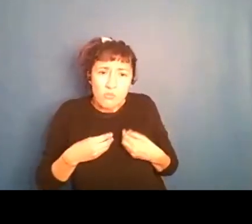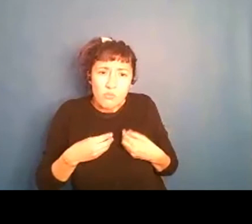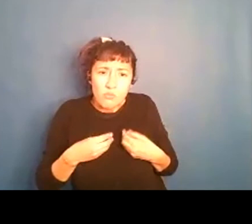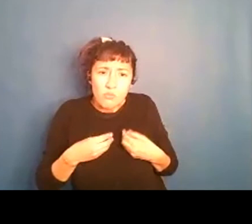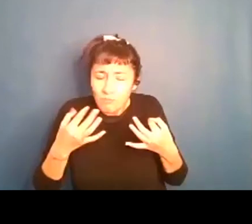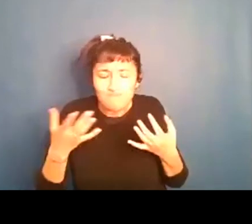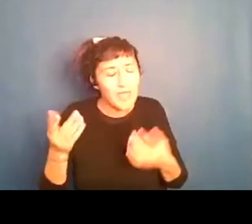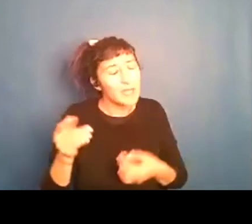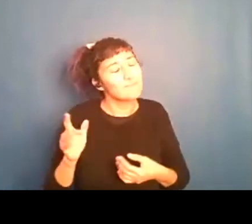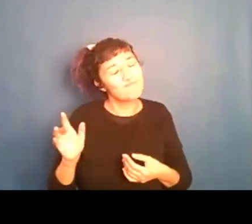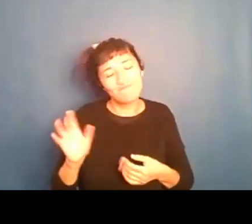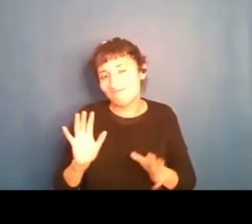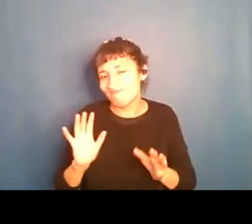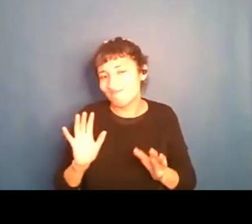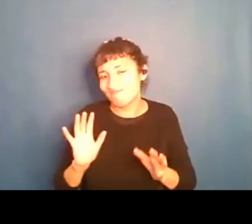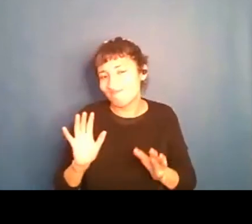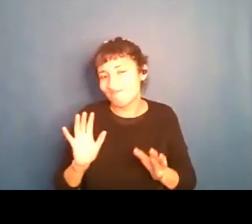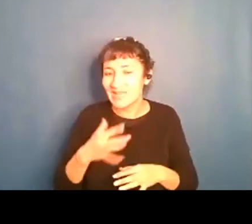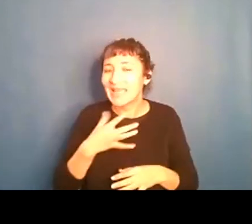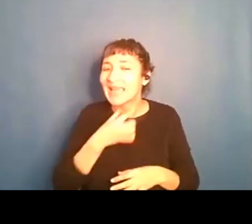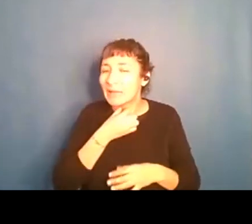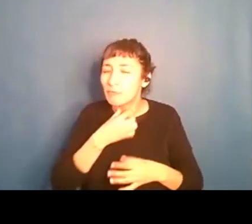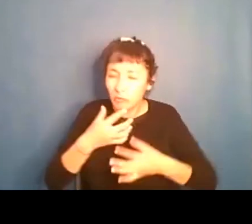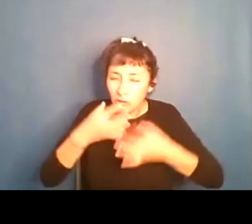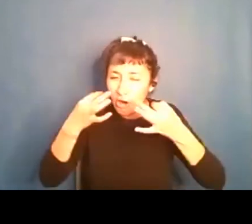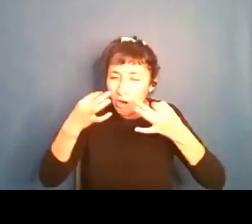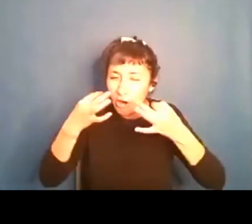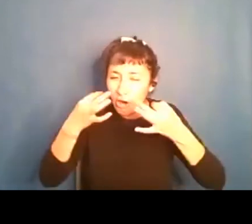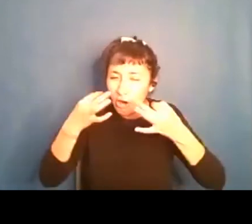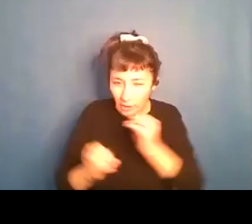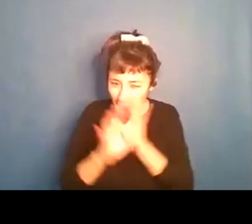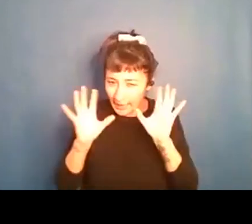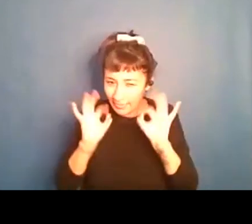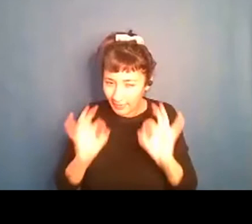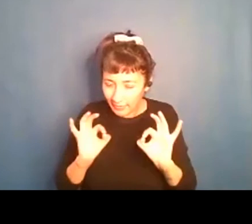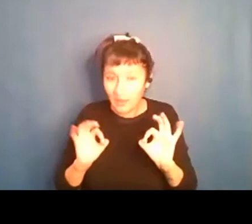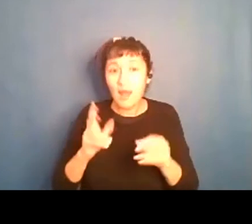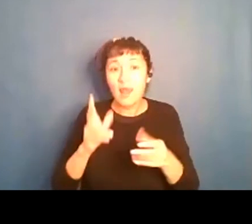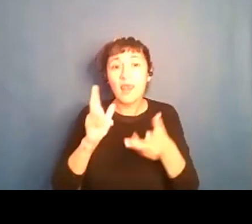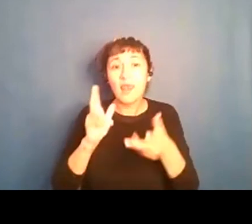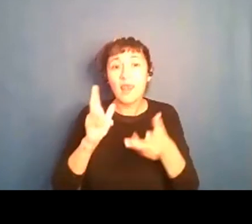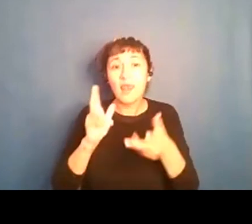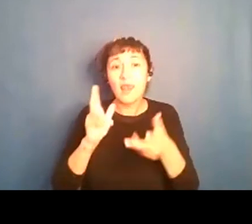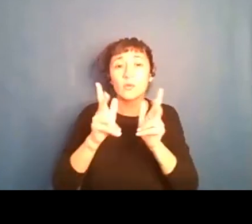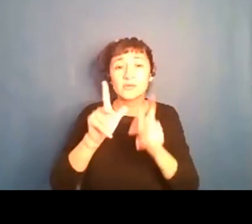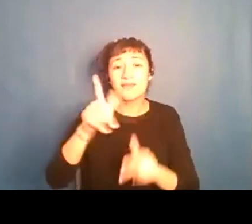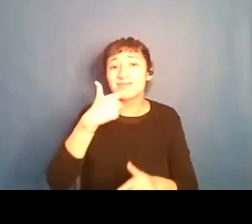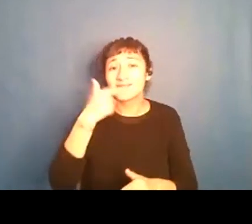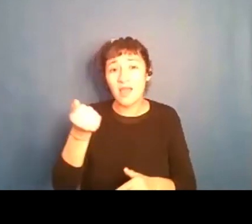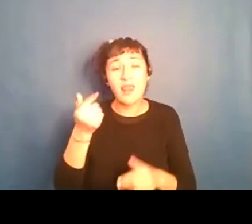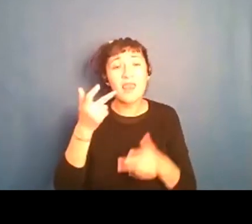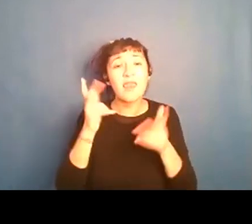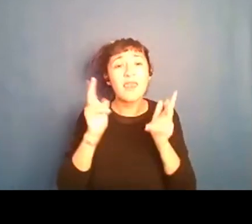seamos concretos y realistas. Lengua de señas es una lengua natural, que es una